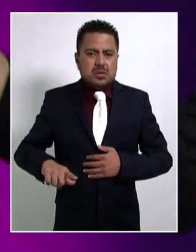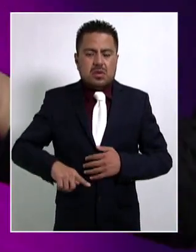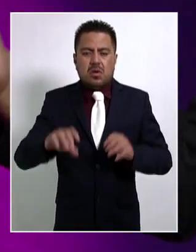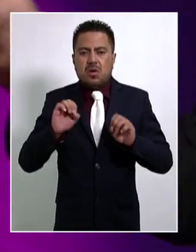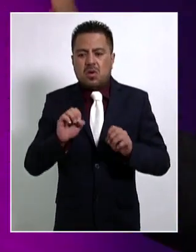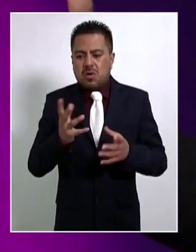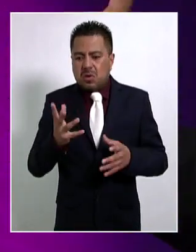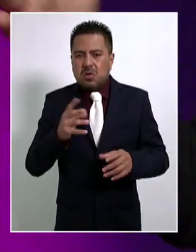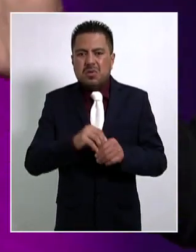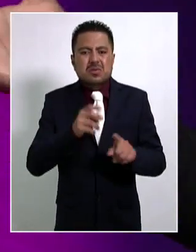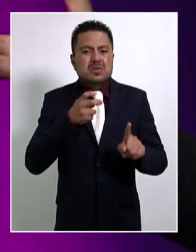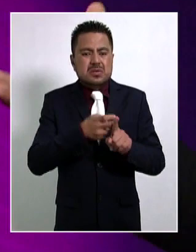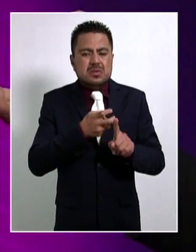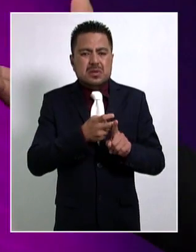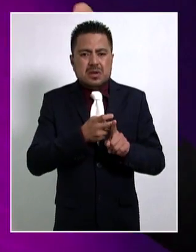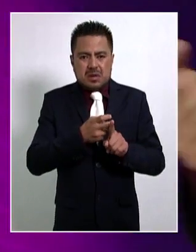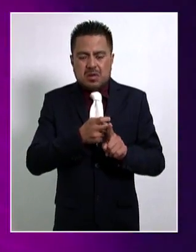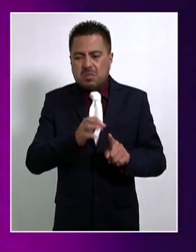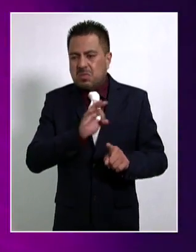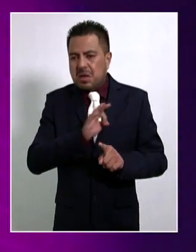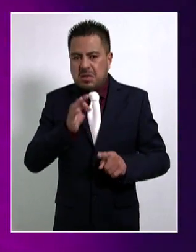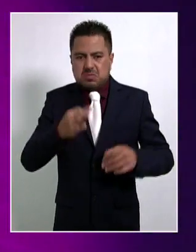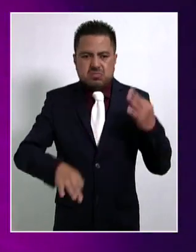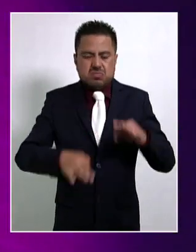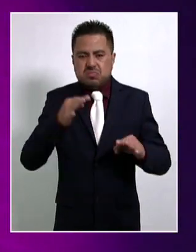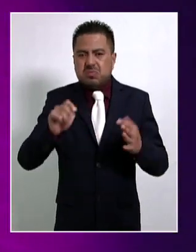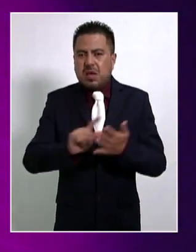o incluso en la forma de legislar.